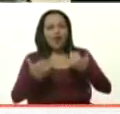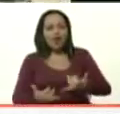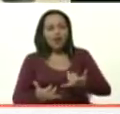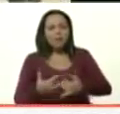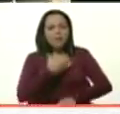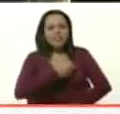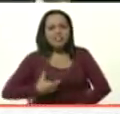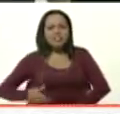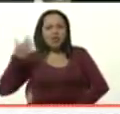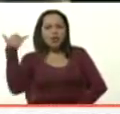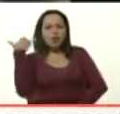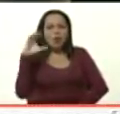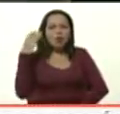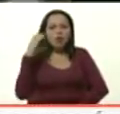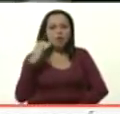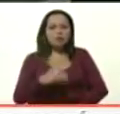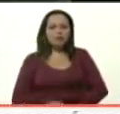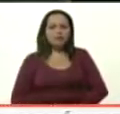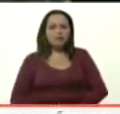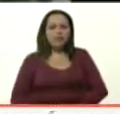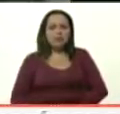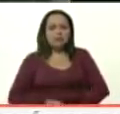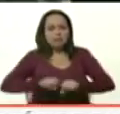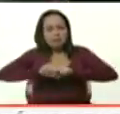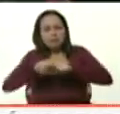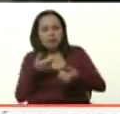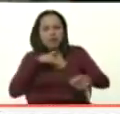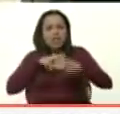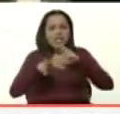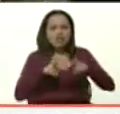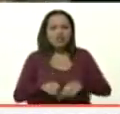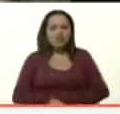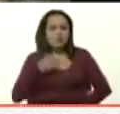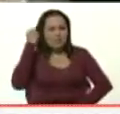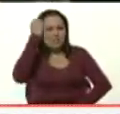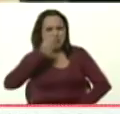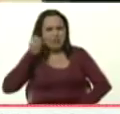relaciones por su extremismo ideológico